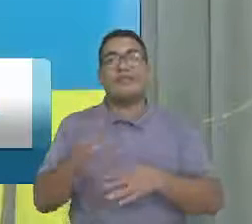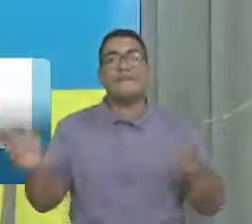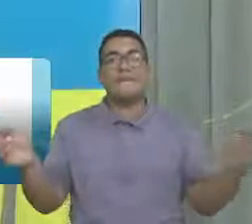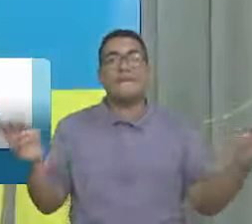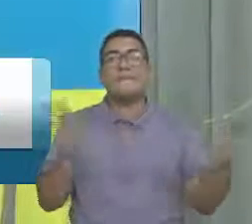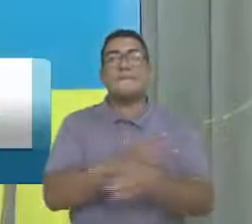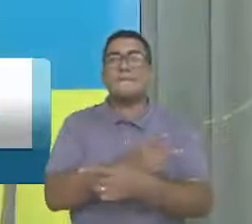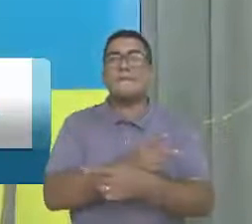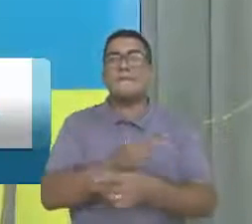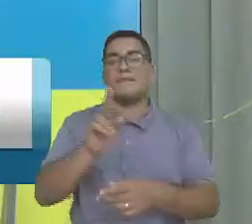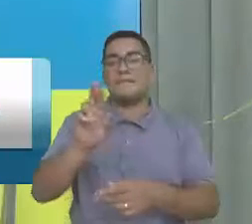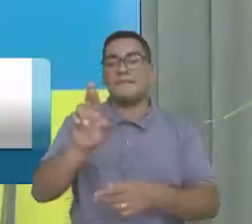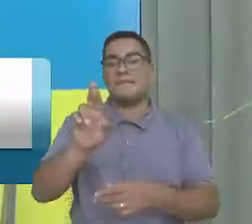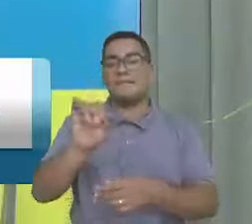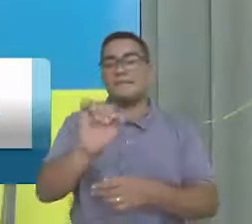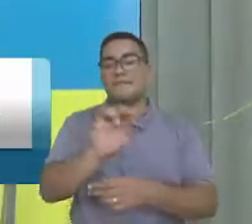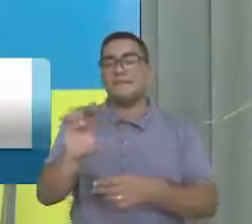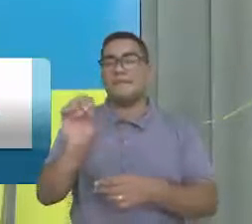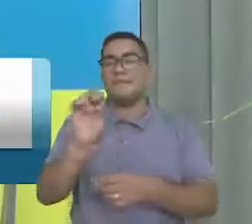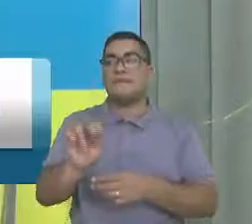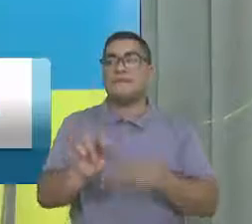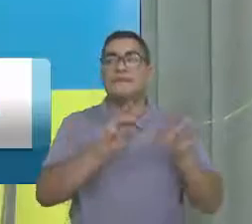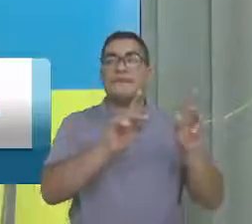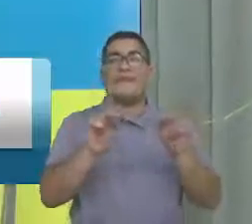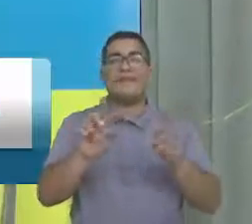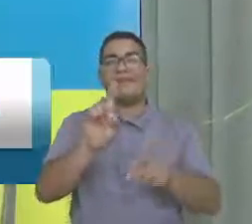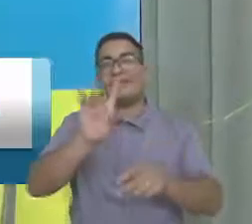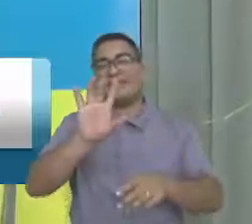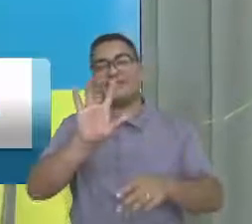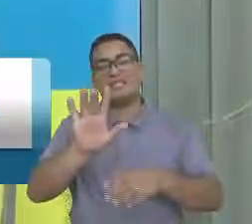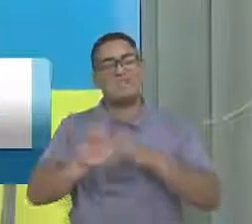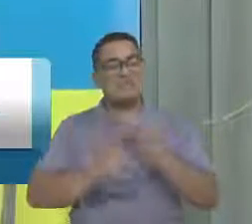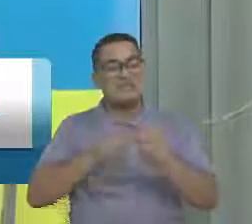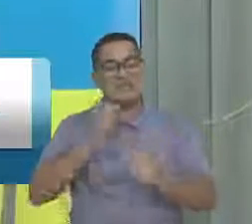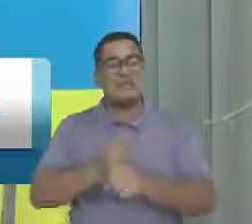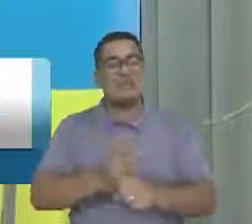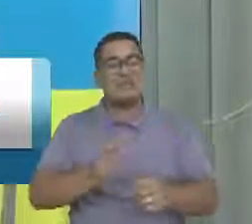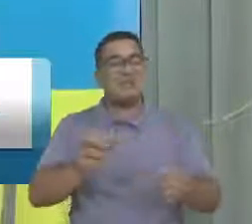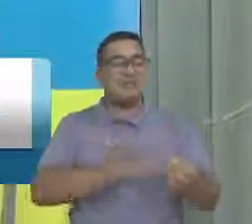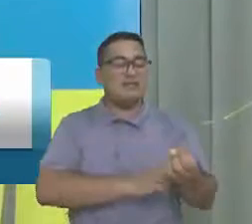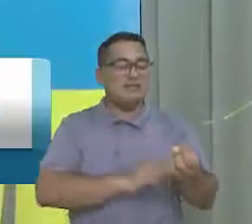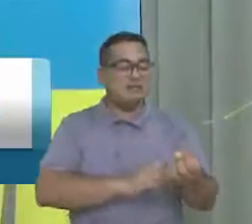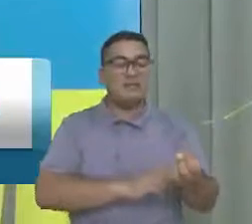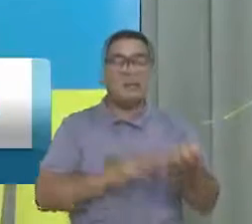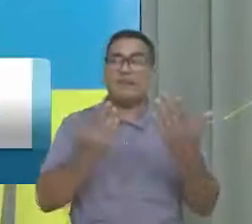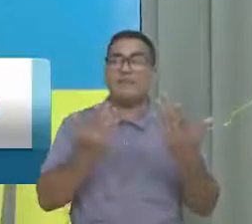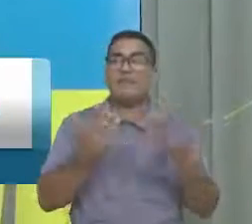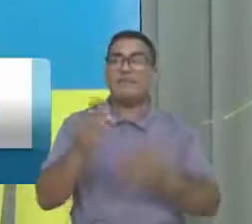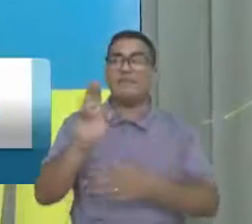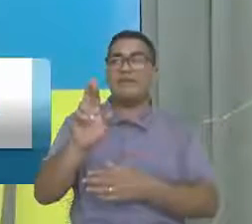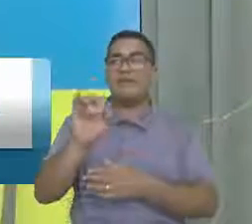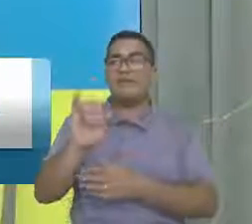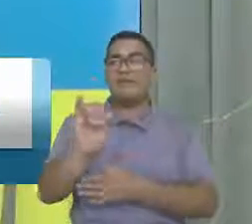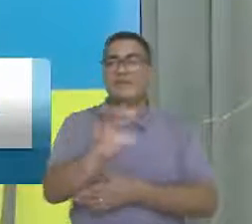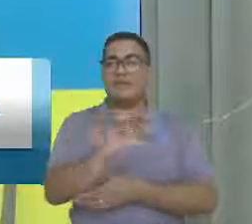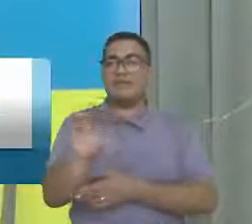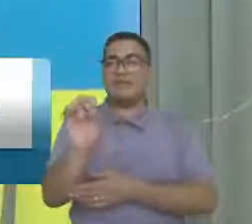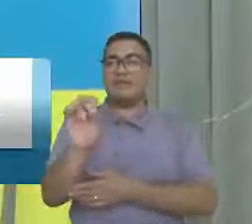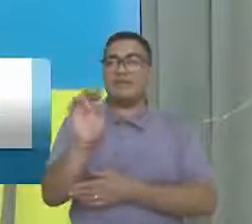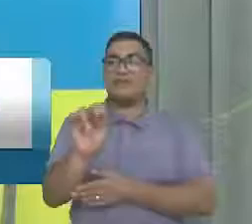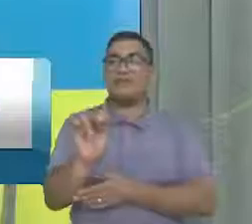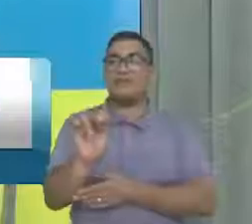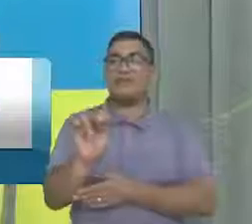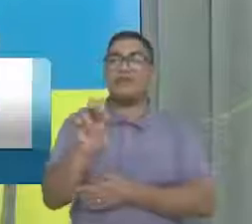Es decir, cuando el paciente ya tiene más de 15 años de ser diabético, nosotros esperamos que ese riñón tenga